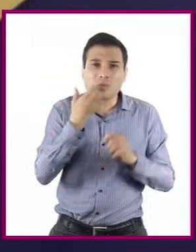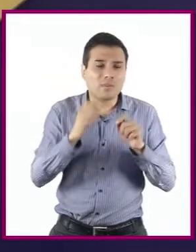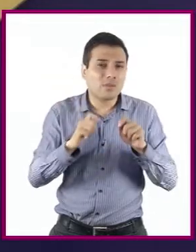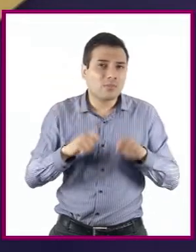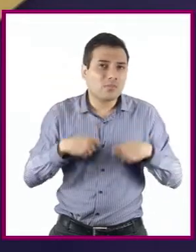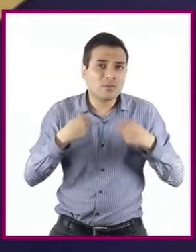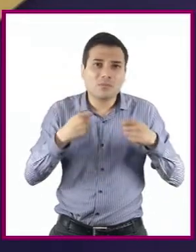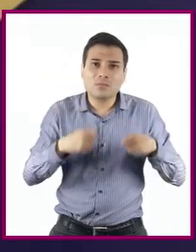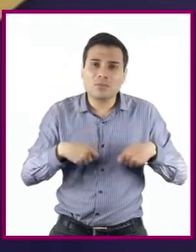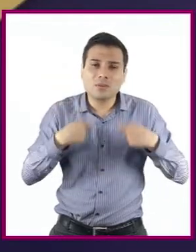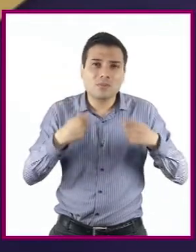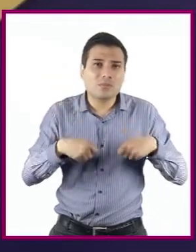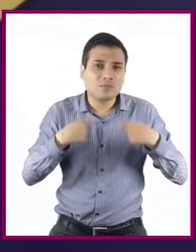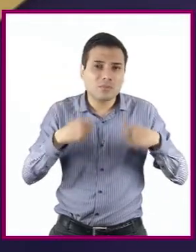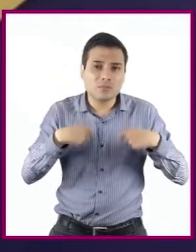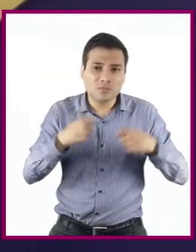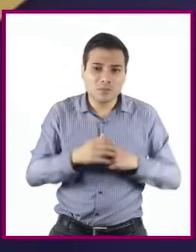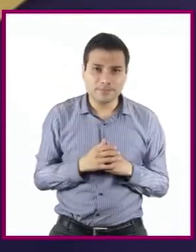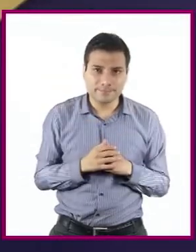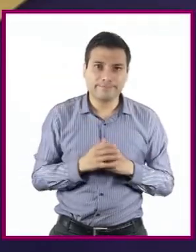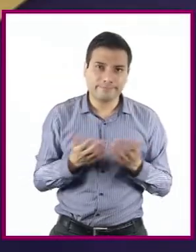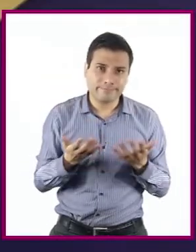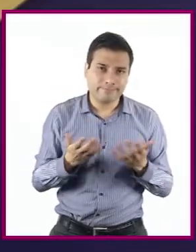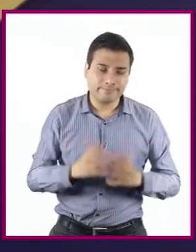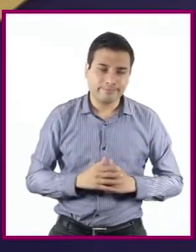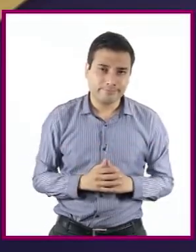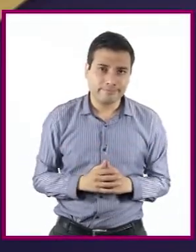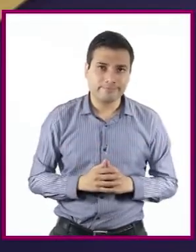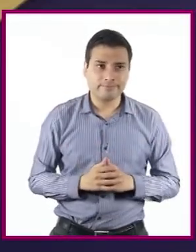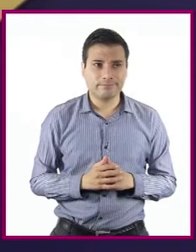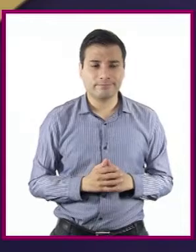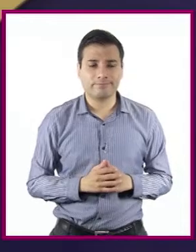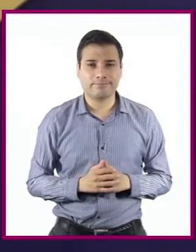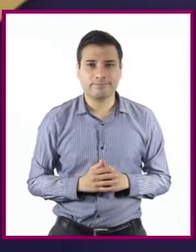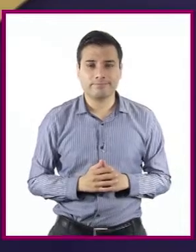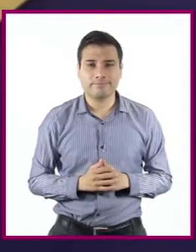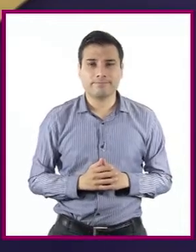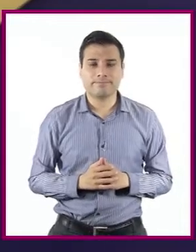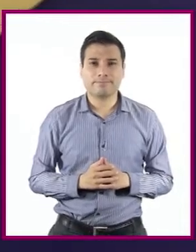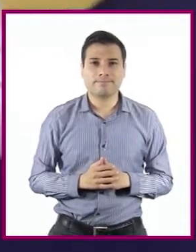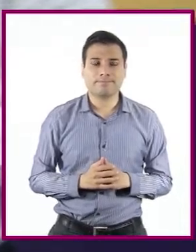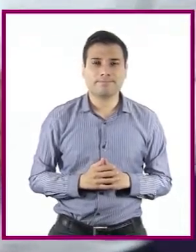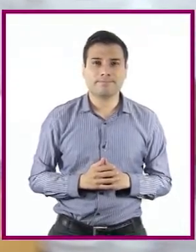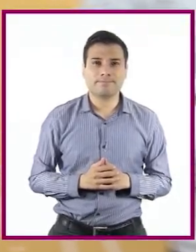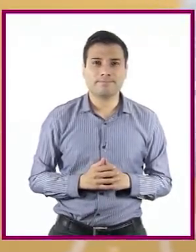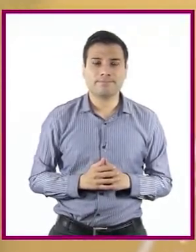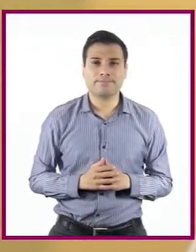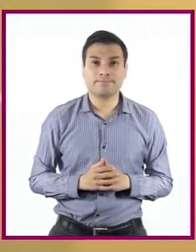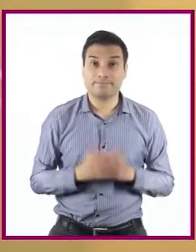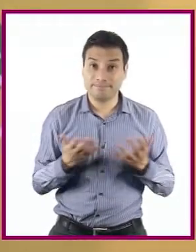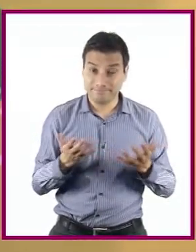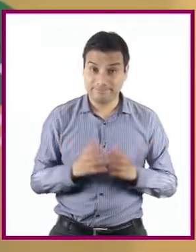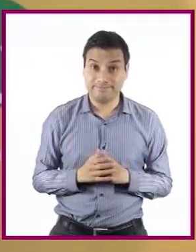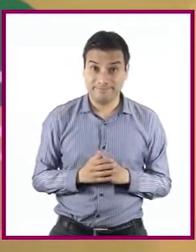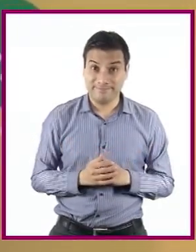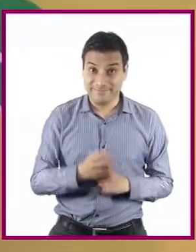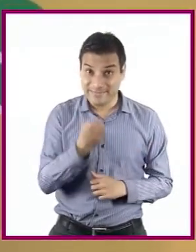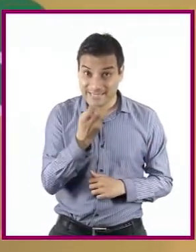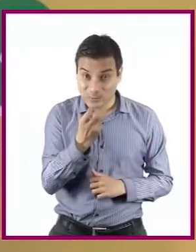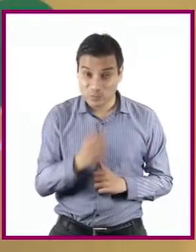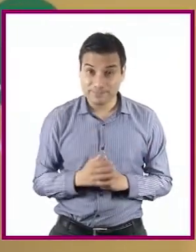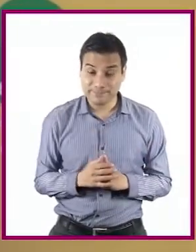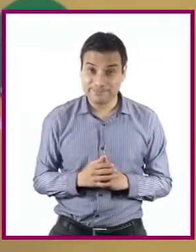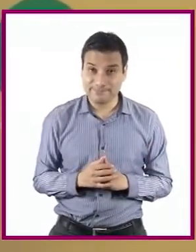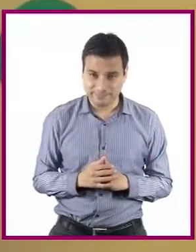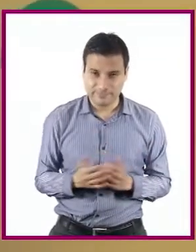diferencia, las ideas, los valores y los juicios a los que se han llegado a lo largo de la vida. Desde esta perspectiva, tanto